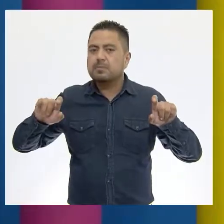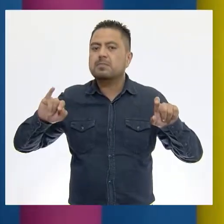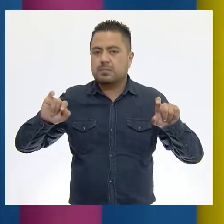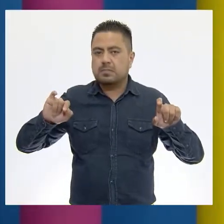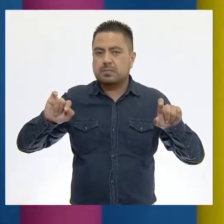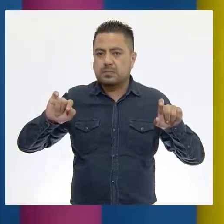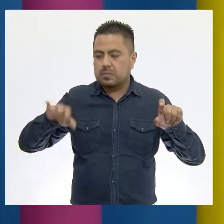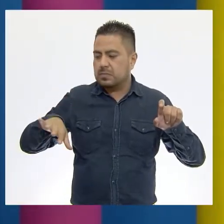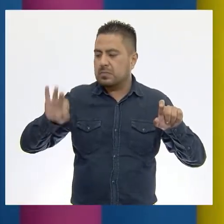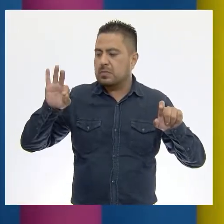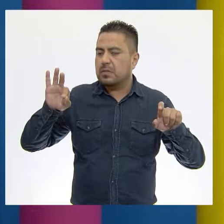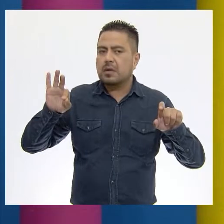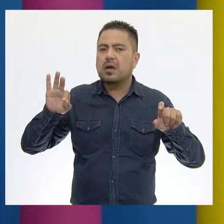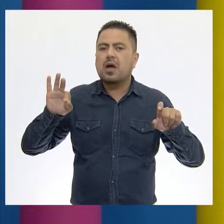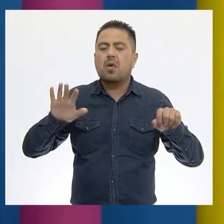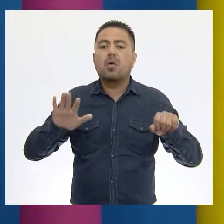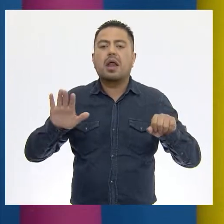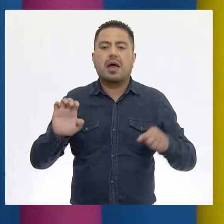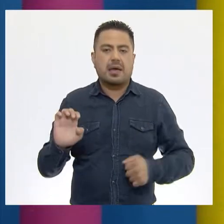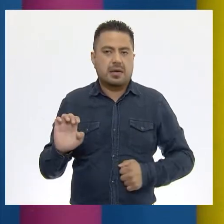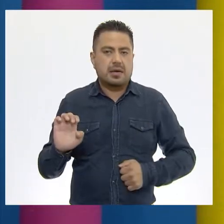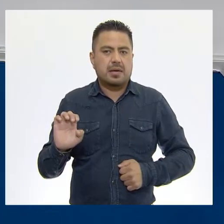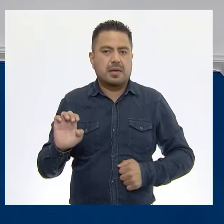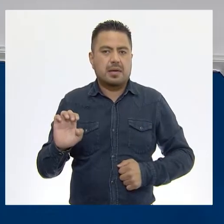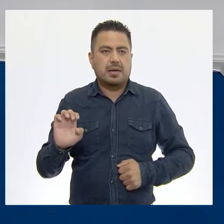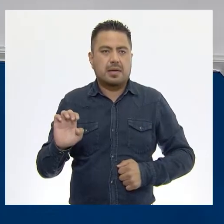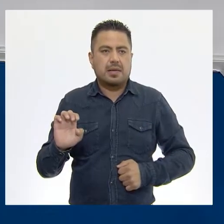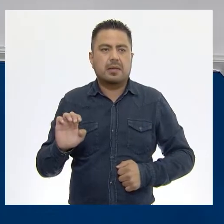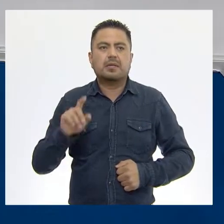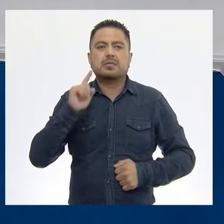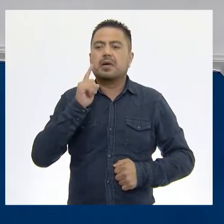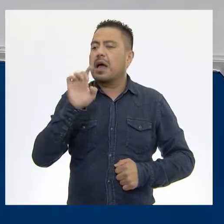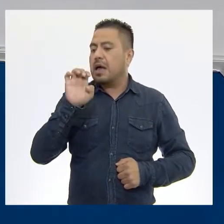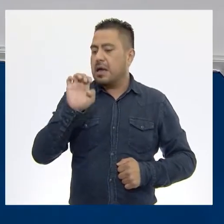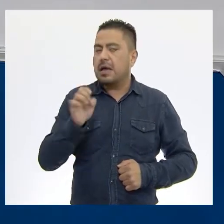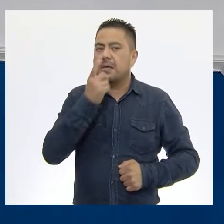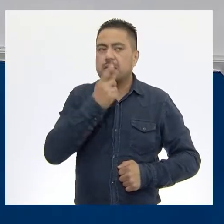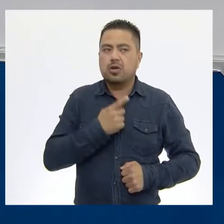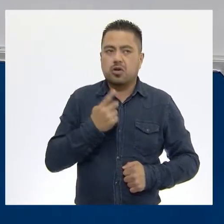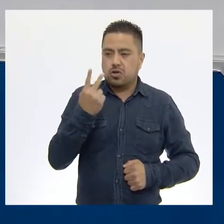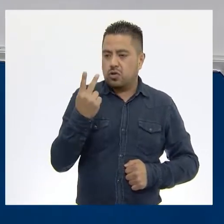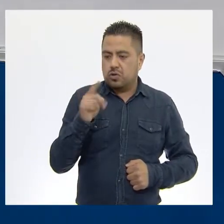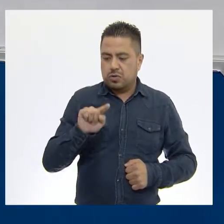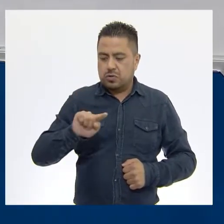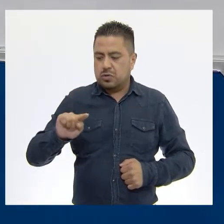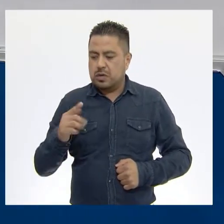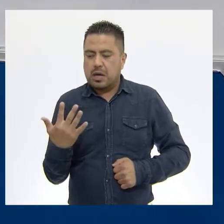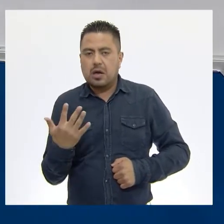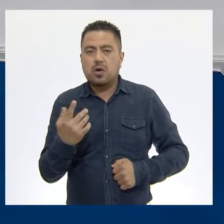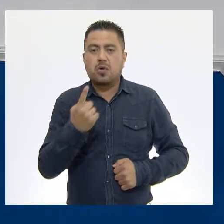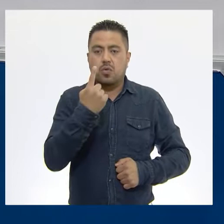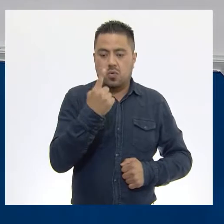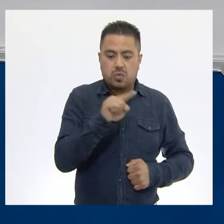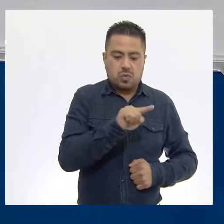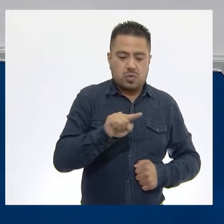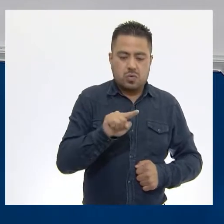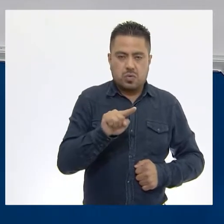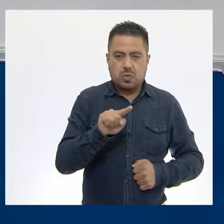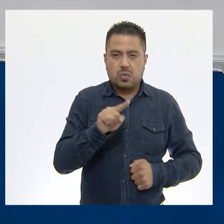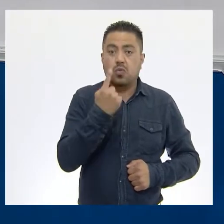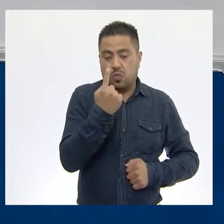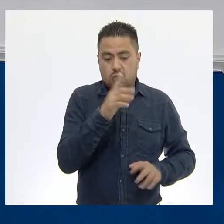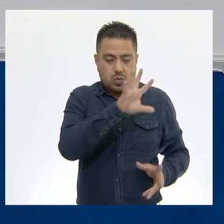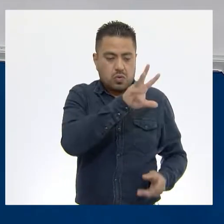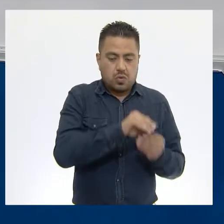el inciso toca el E. El inciso E nos dice 2/5. 1 entero, 2/5. 1 entero,